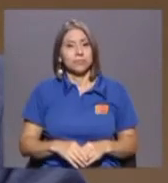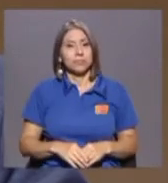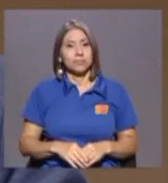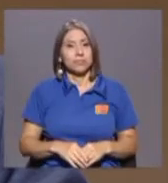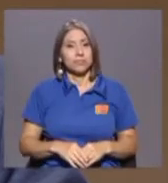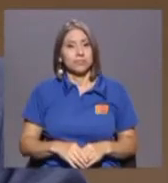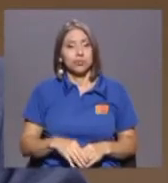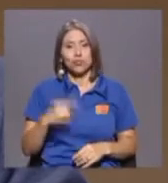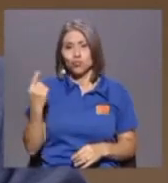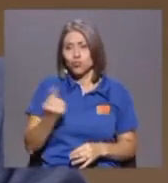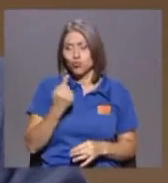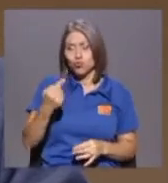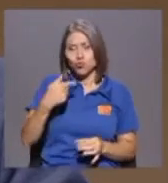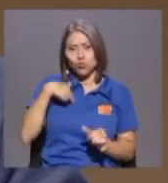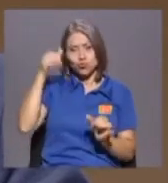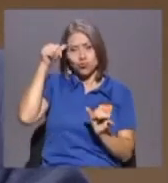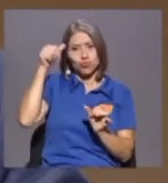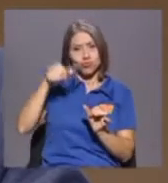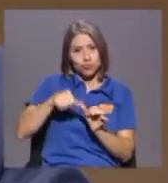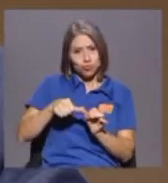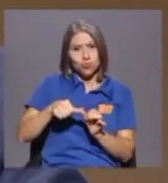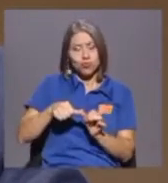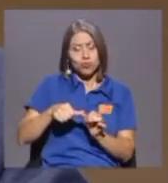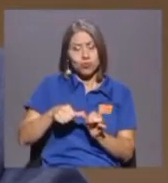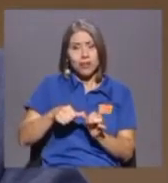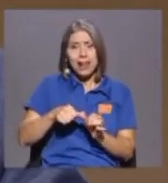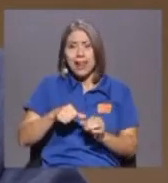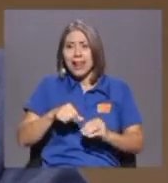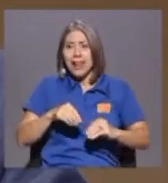Nada más recuerdo la euforia